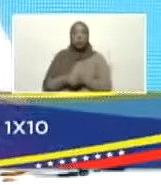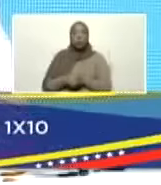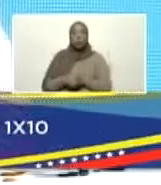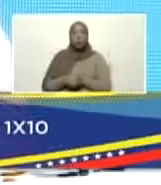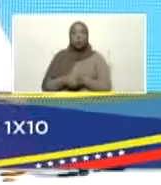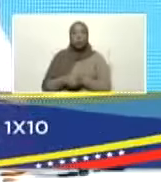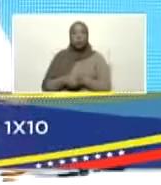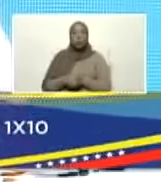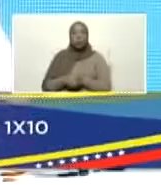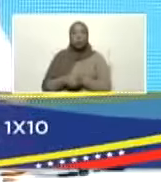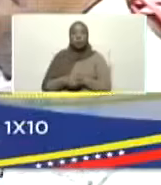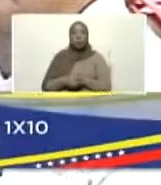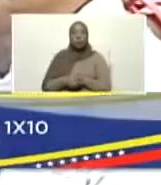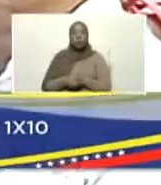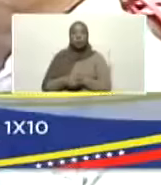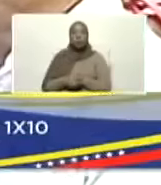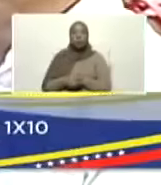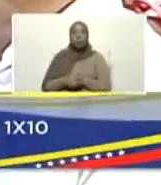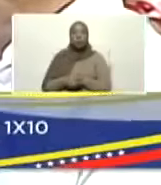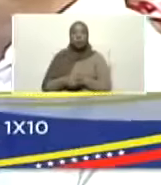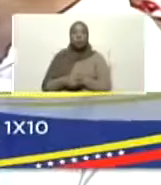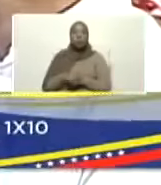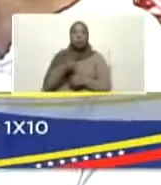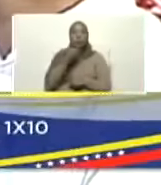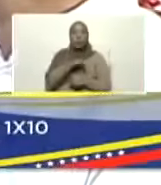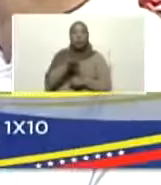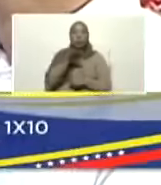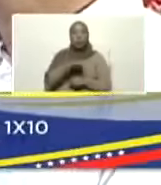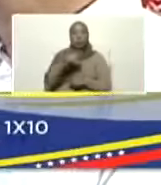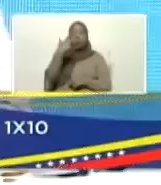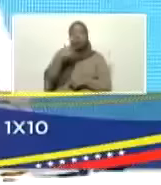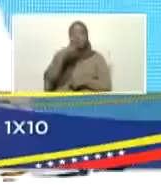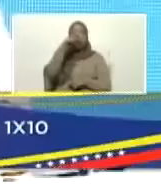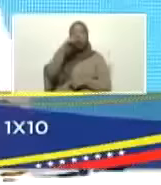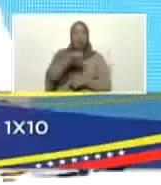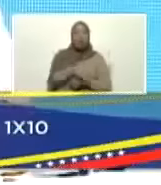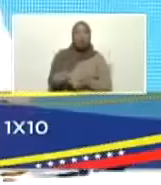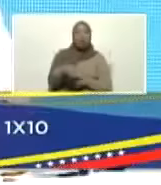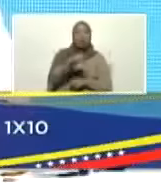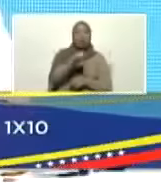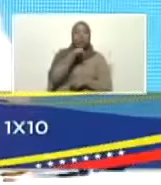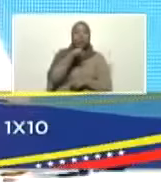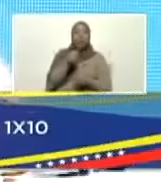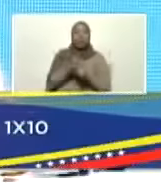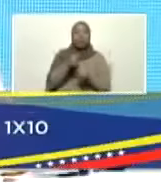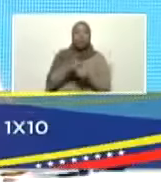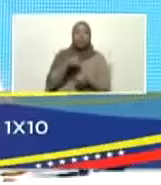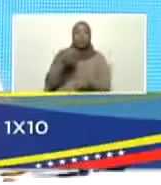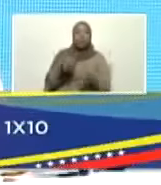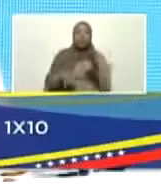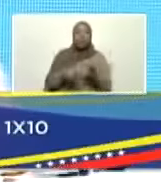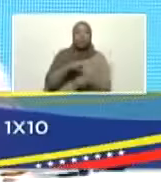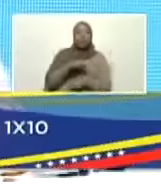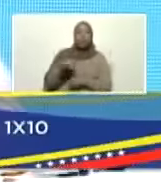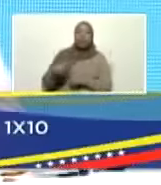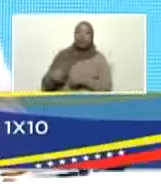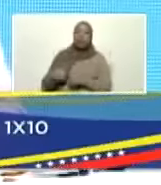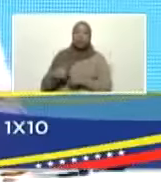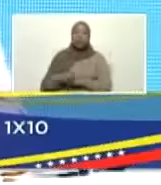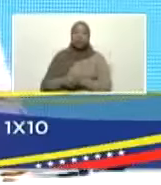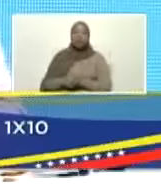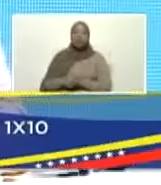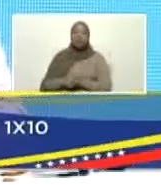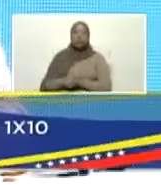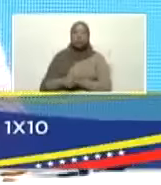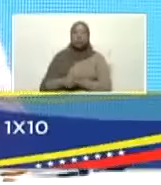También estuvimos viendo al mayor general Prieto ahí con el pueblo, un mayor general allí,